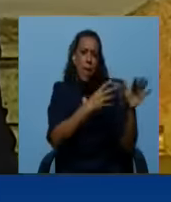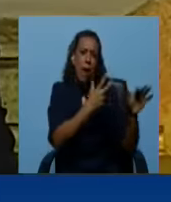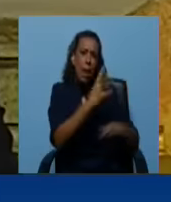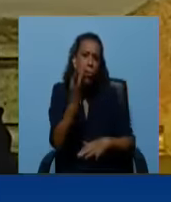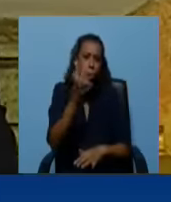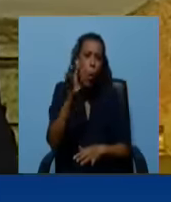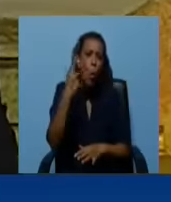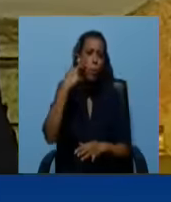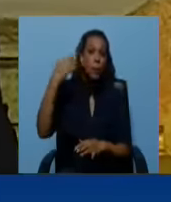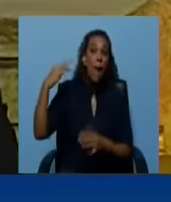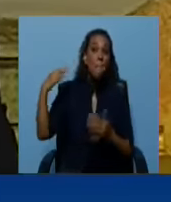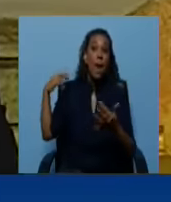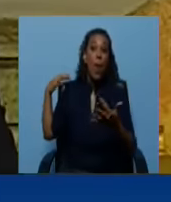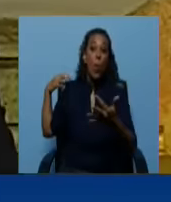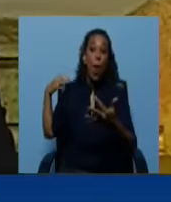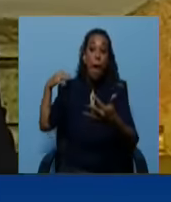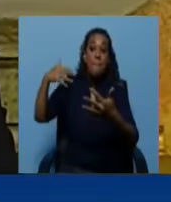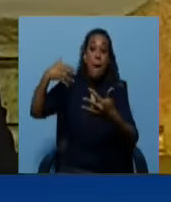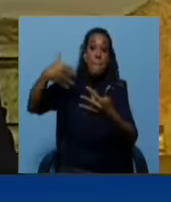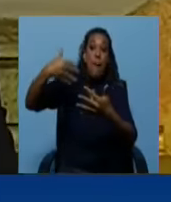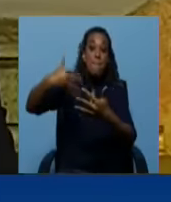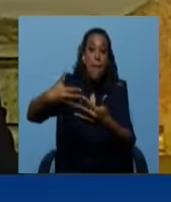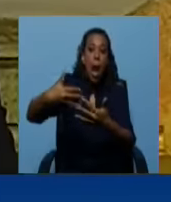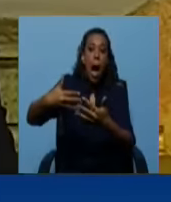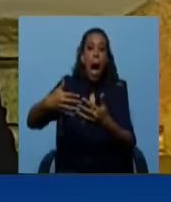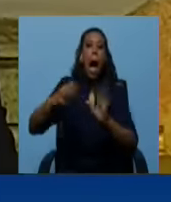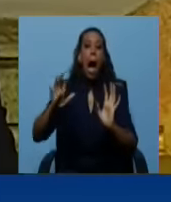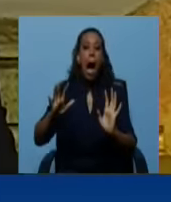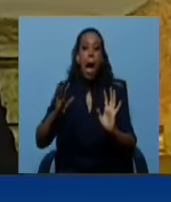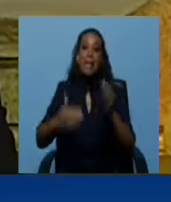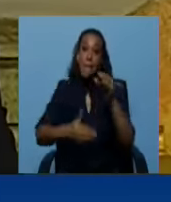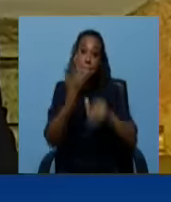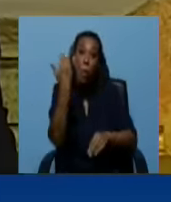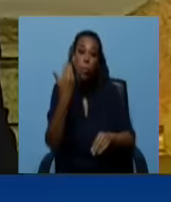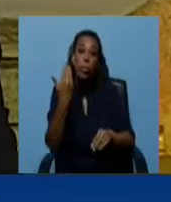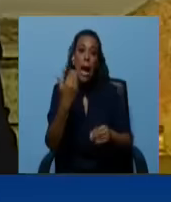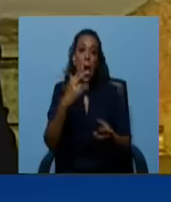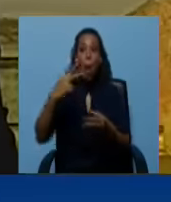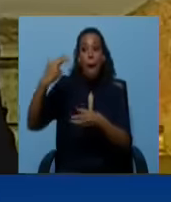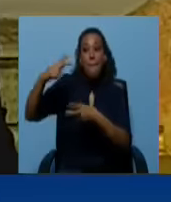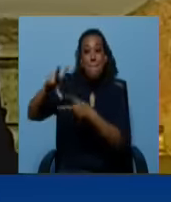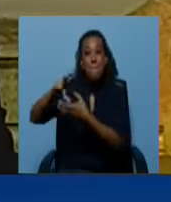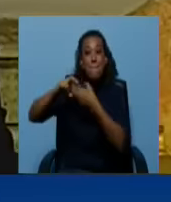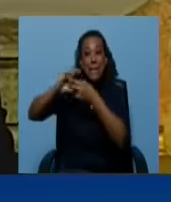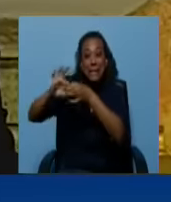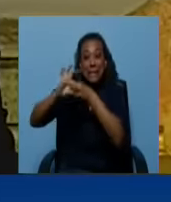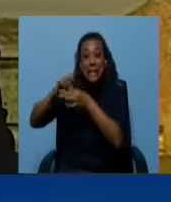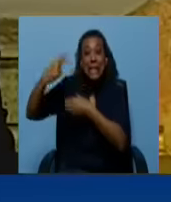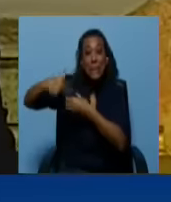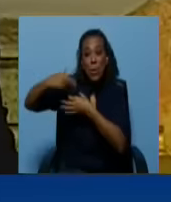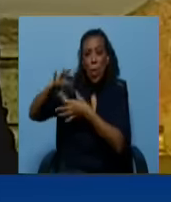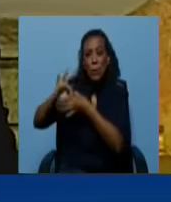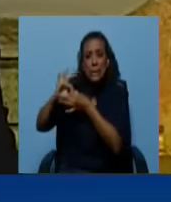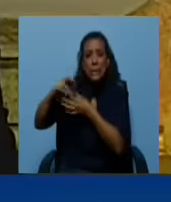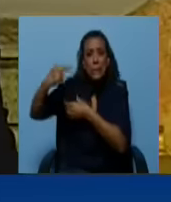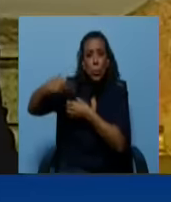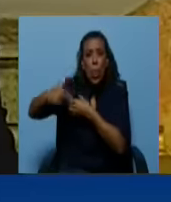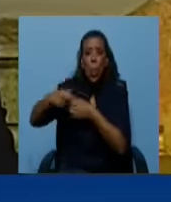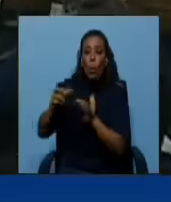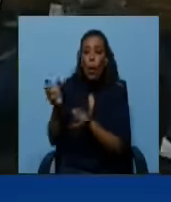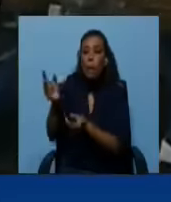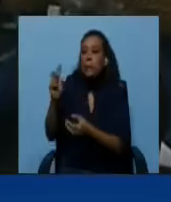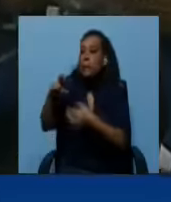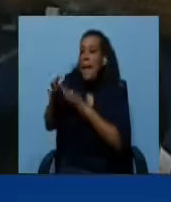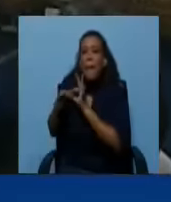Y ver la transición que se dio entre modelo rentista petrolero dependiente de la chequera